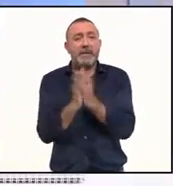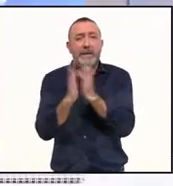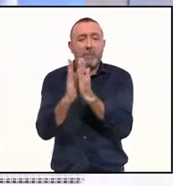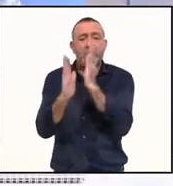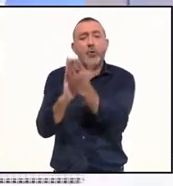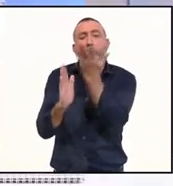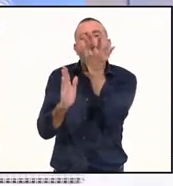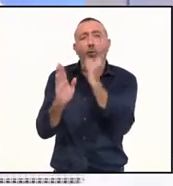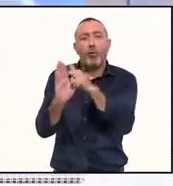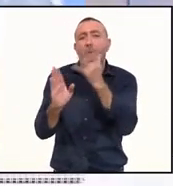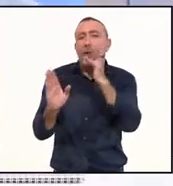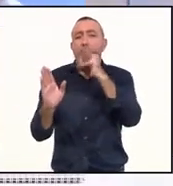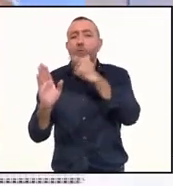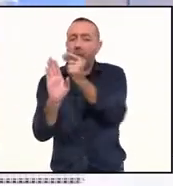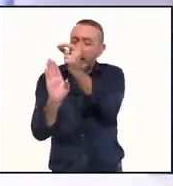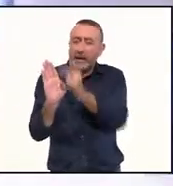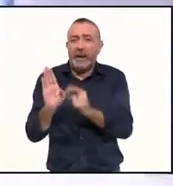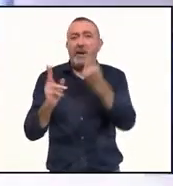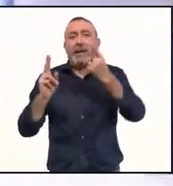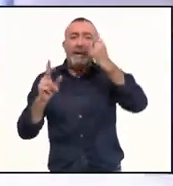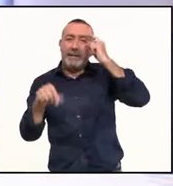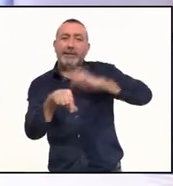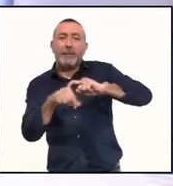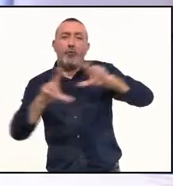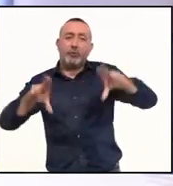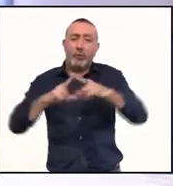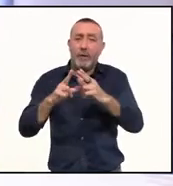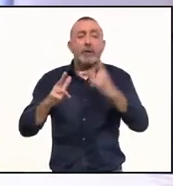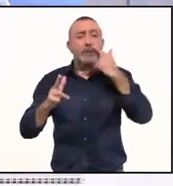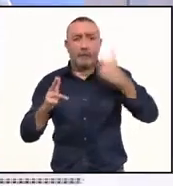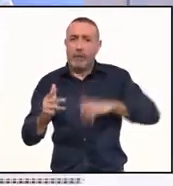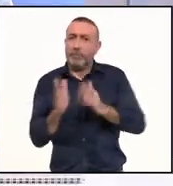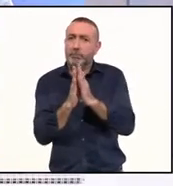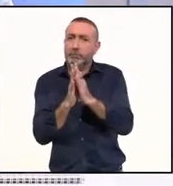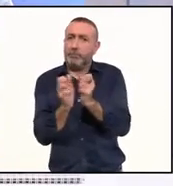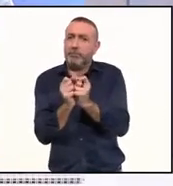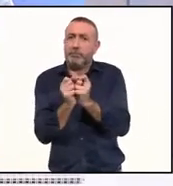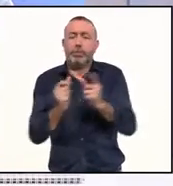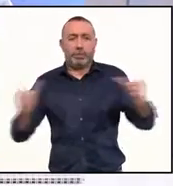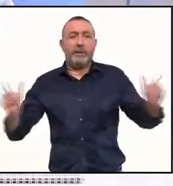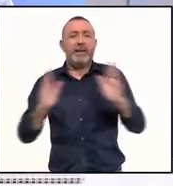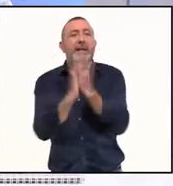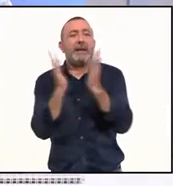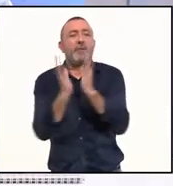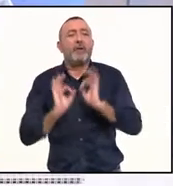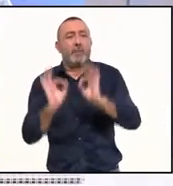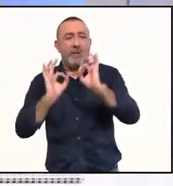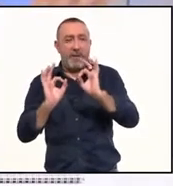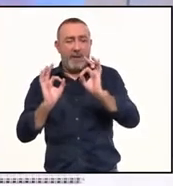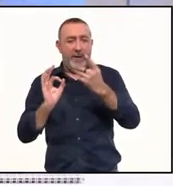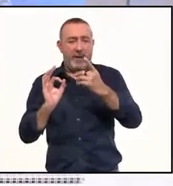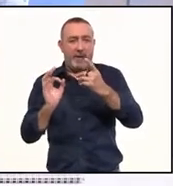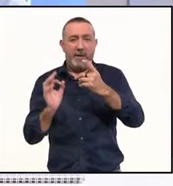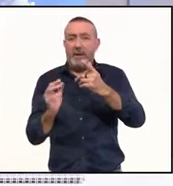canto morado la mitad de psicología social y ha habido una ampliación muy grande pero sí es cierto que cuando hablamos de educación obviamente